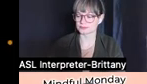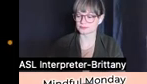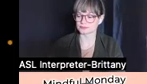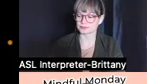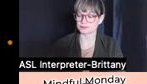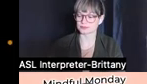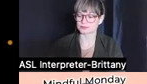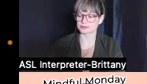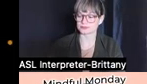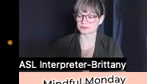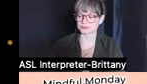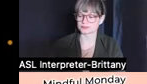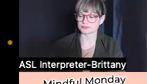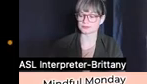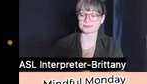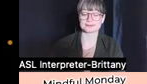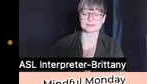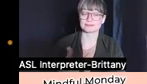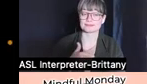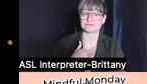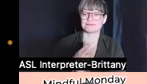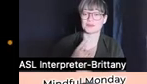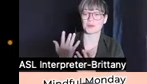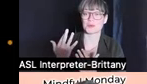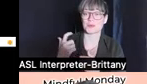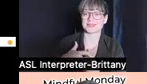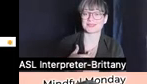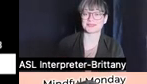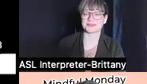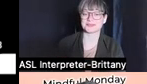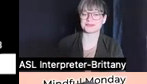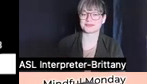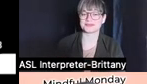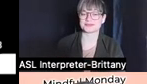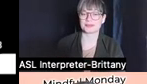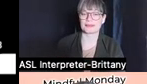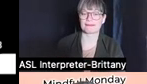I'm using wait time. Estoy esperando aquí. Es el tiempo de espera.